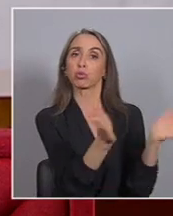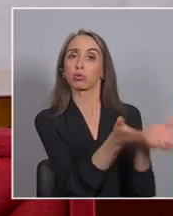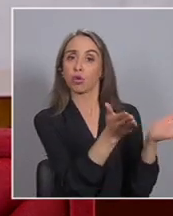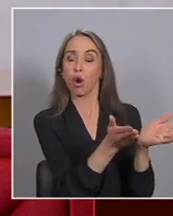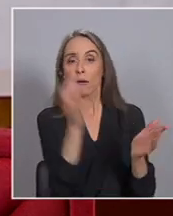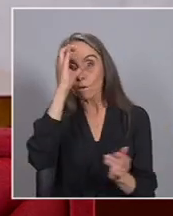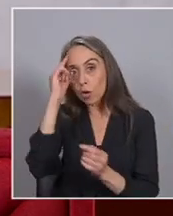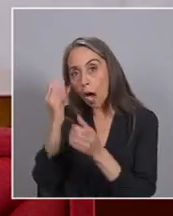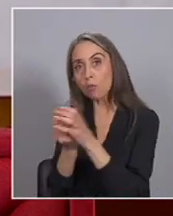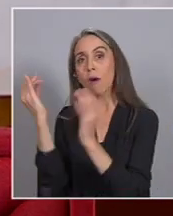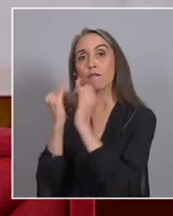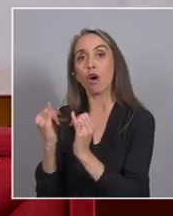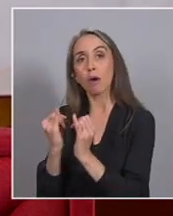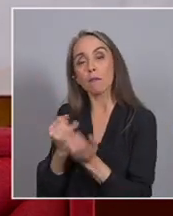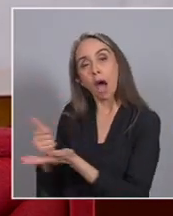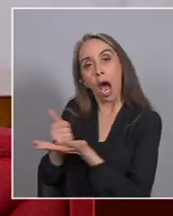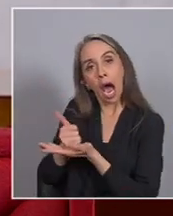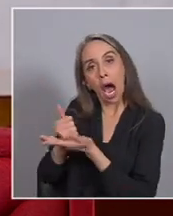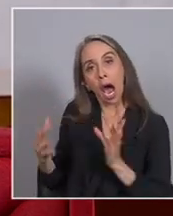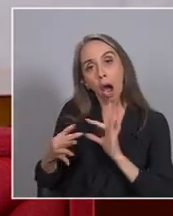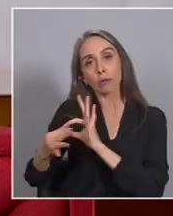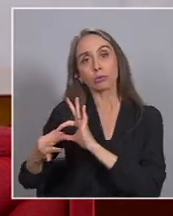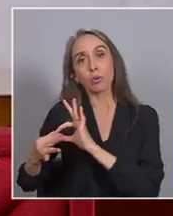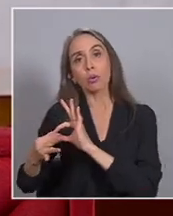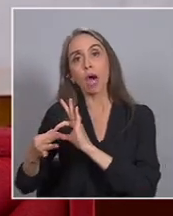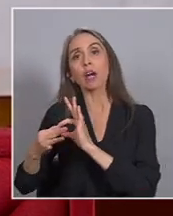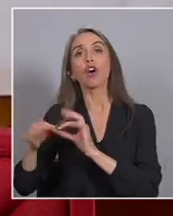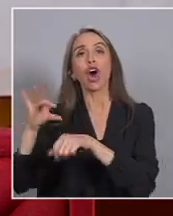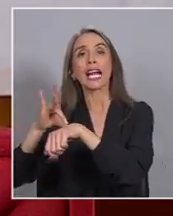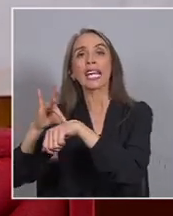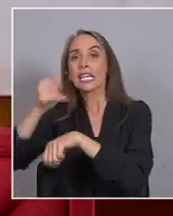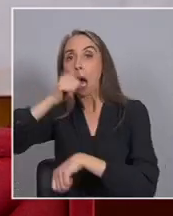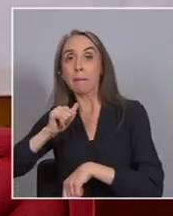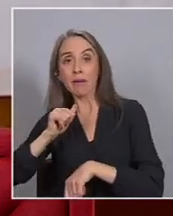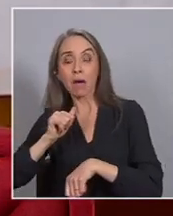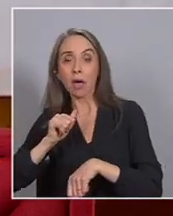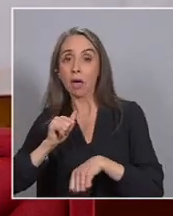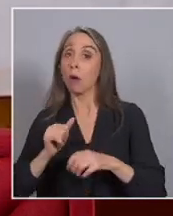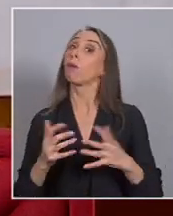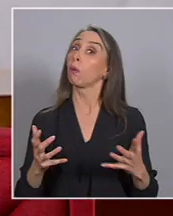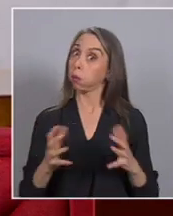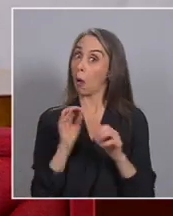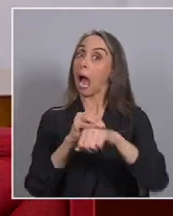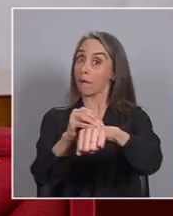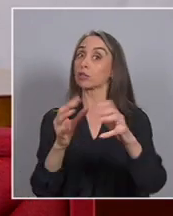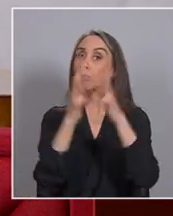nuevas e innovadoras formas de colaboración con el sector privado. Esto va a ser un tremendo esfuerzo.